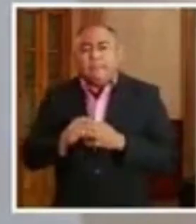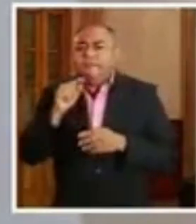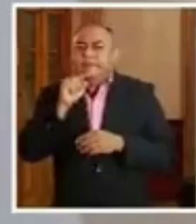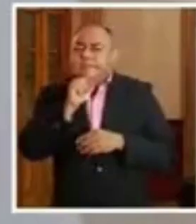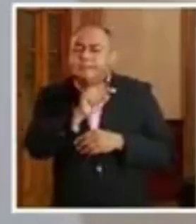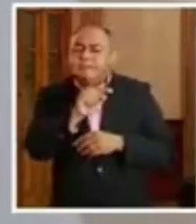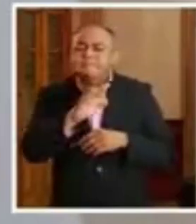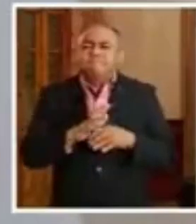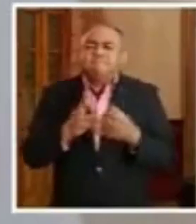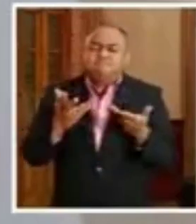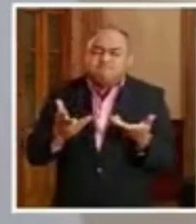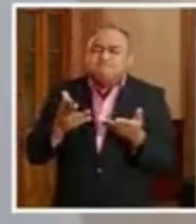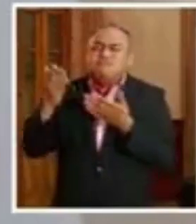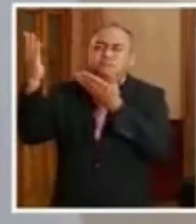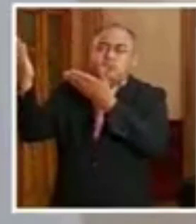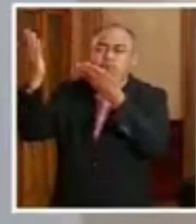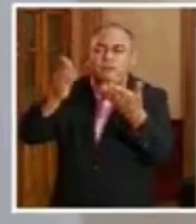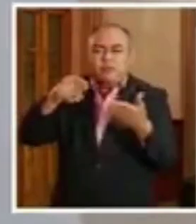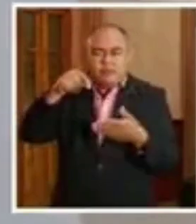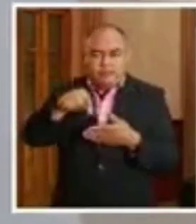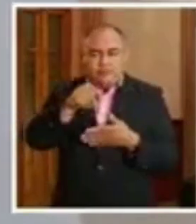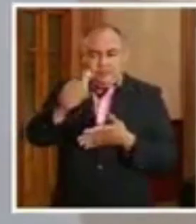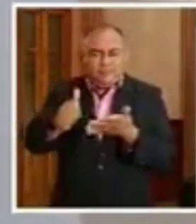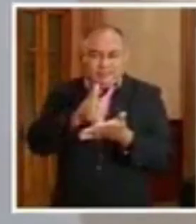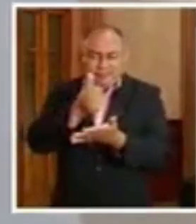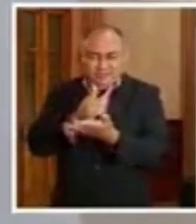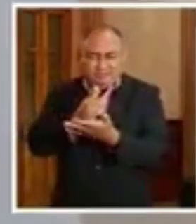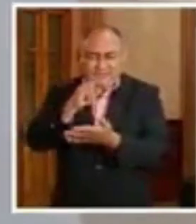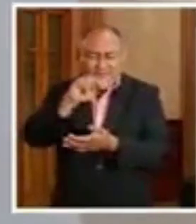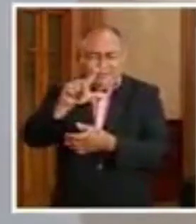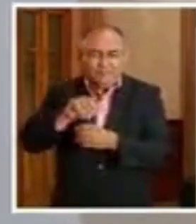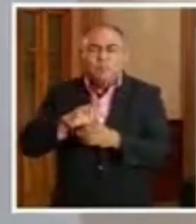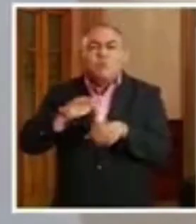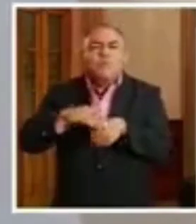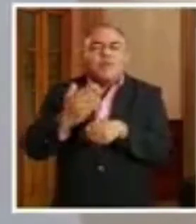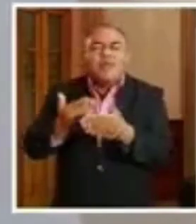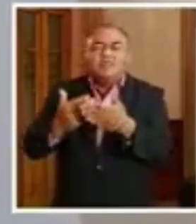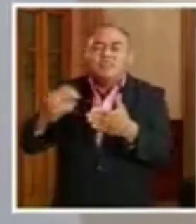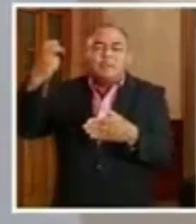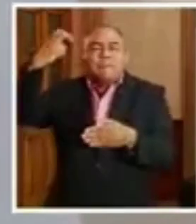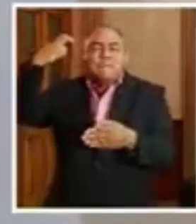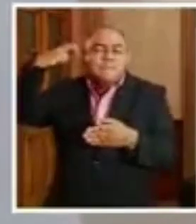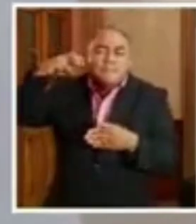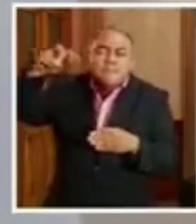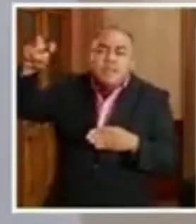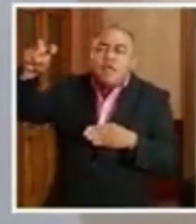llegaba a la ciudad proveniente de un viaje